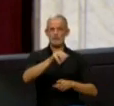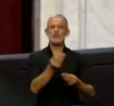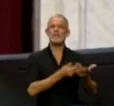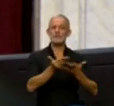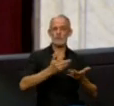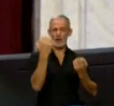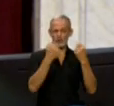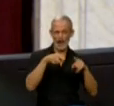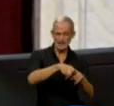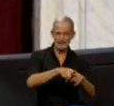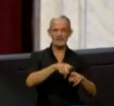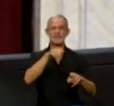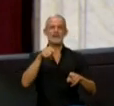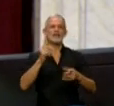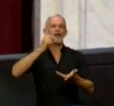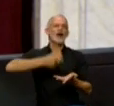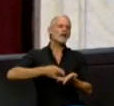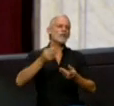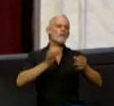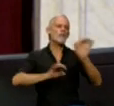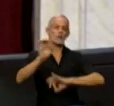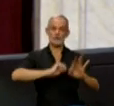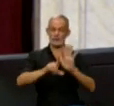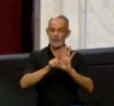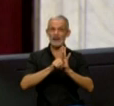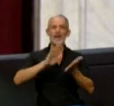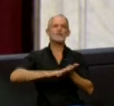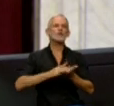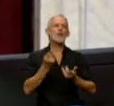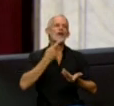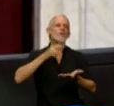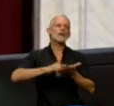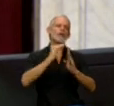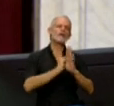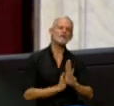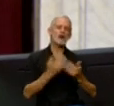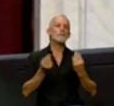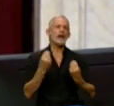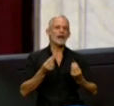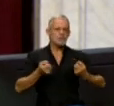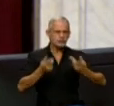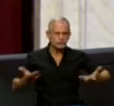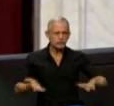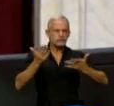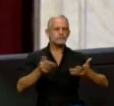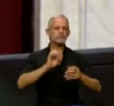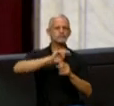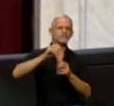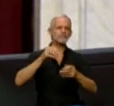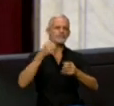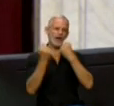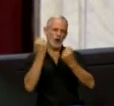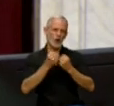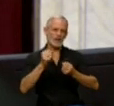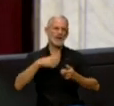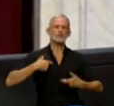presupuesto y hacienda recaído en el proyecto de ley sobre alivio fiscal para fortalecer la salida económica y